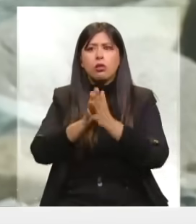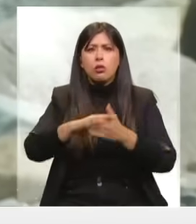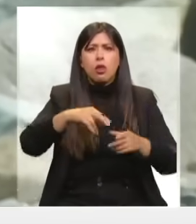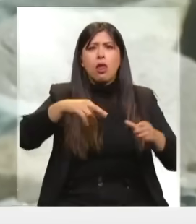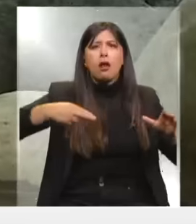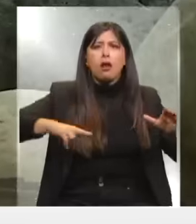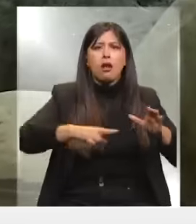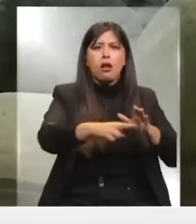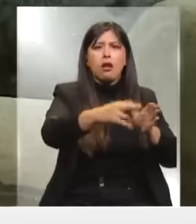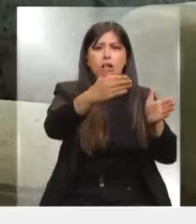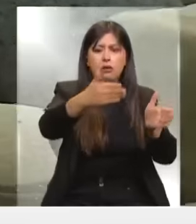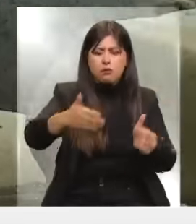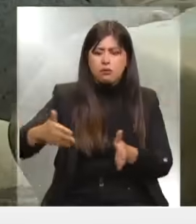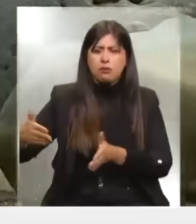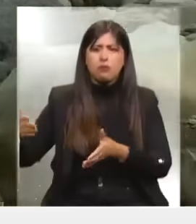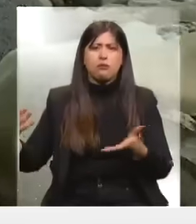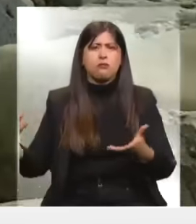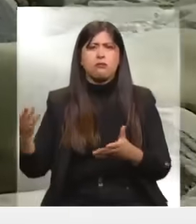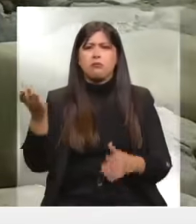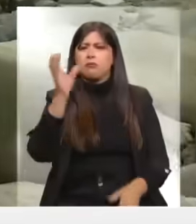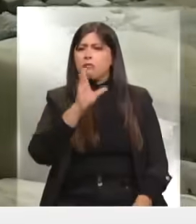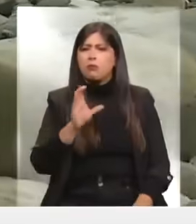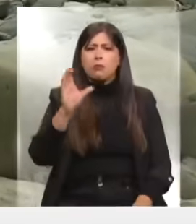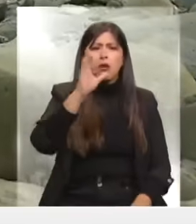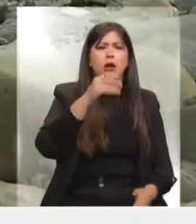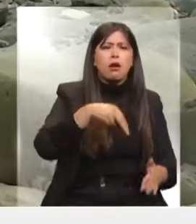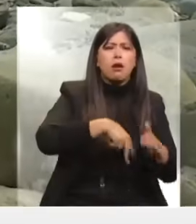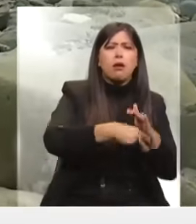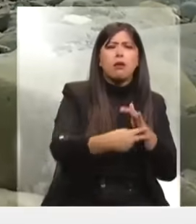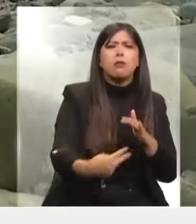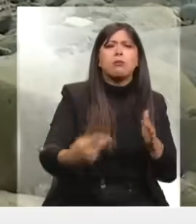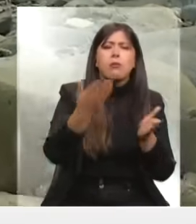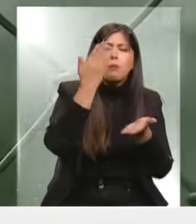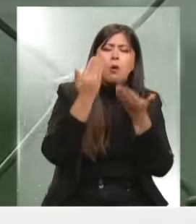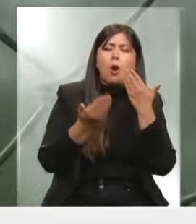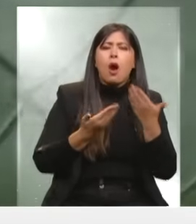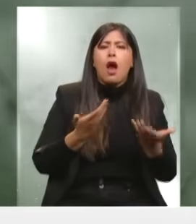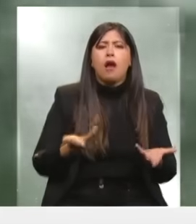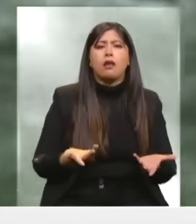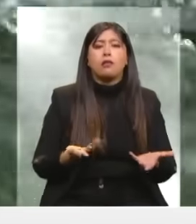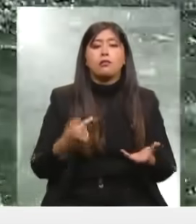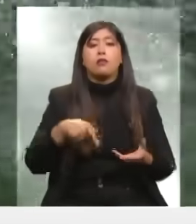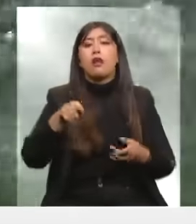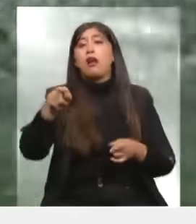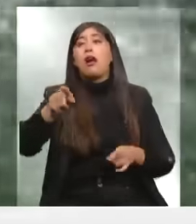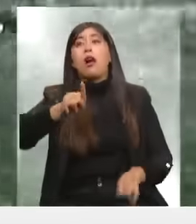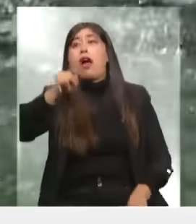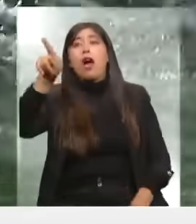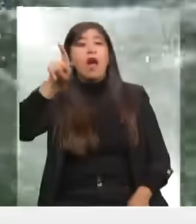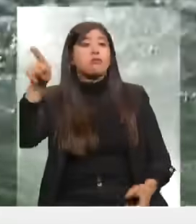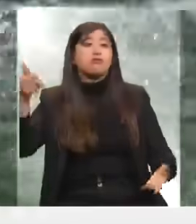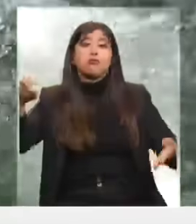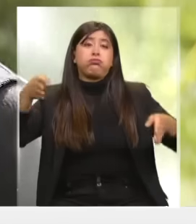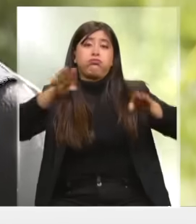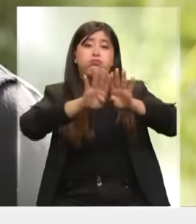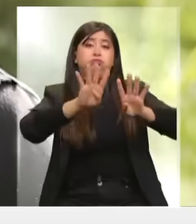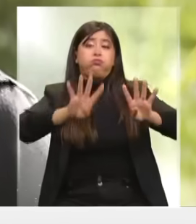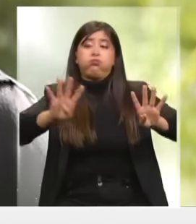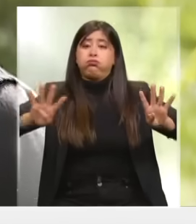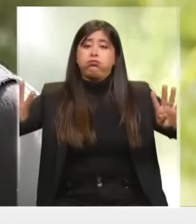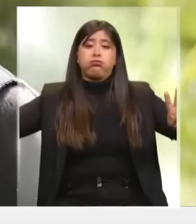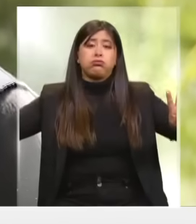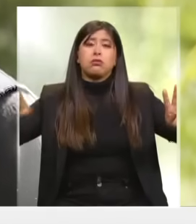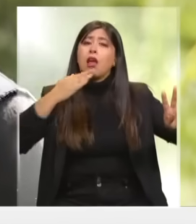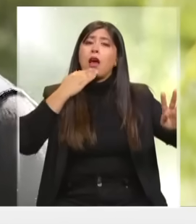río. Tenemos que buscar a dónde pasar a mojarnos. Para allá, para el Toro, está todo cerrado, todo cercado. También